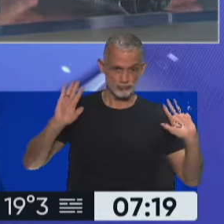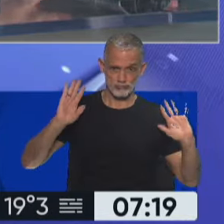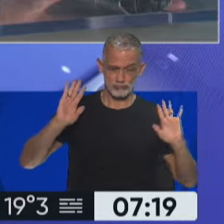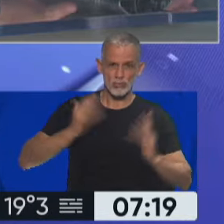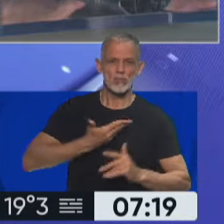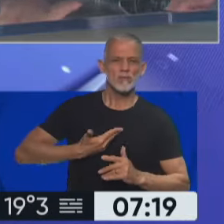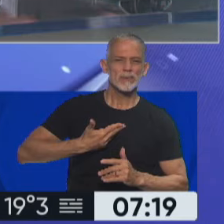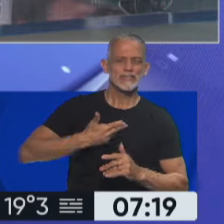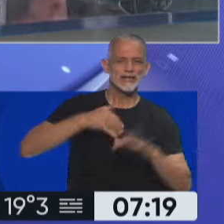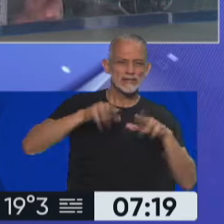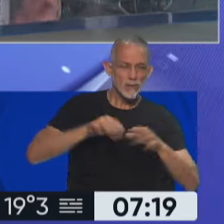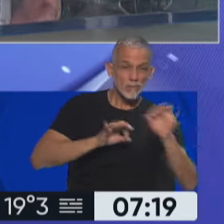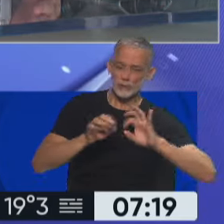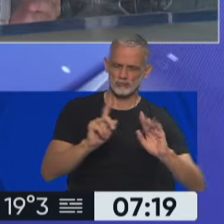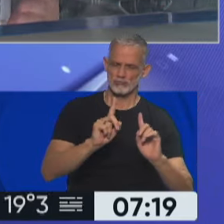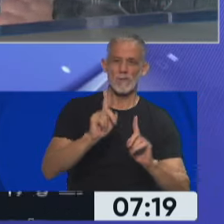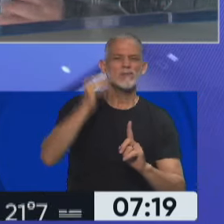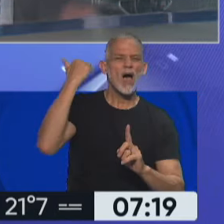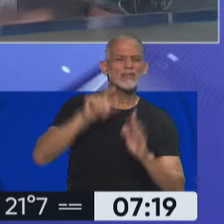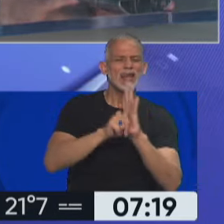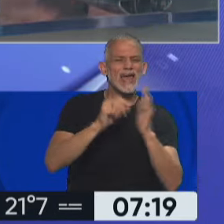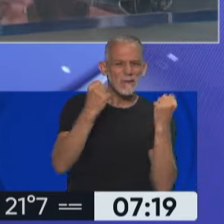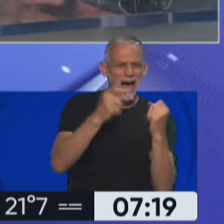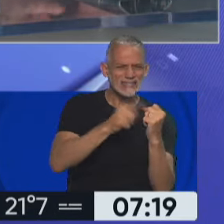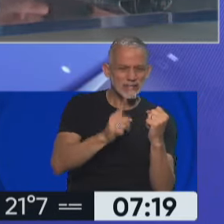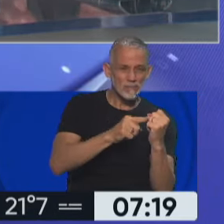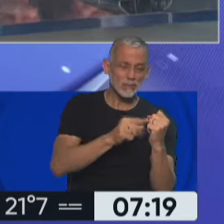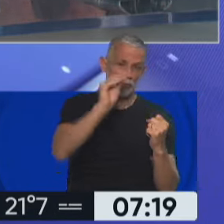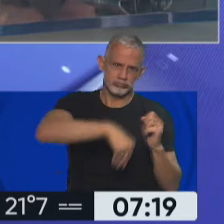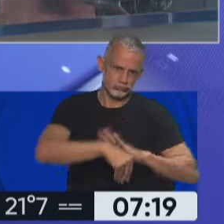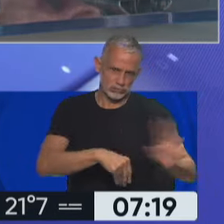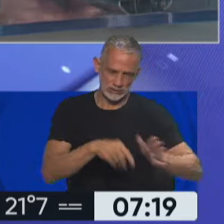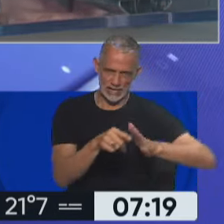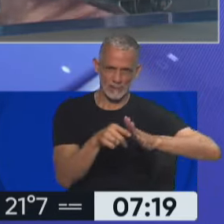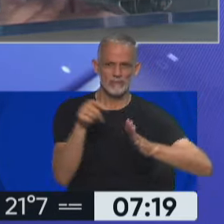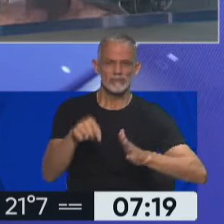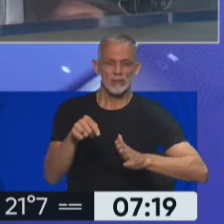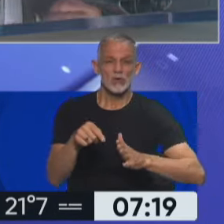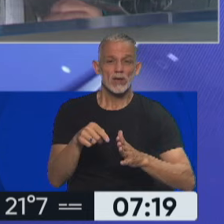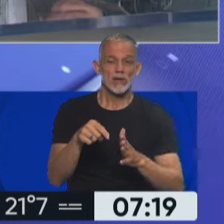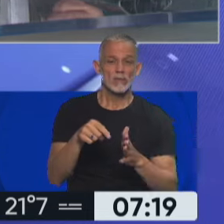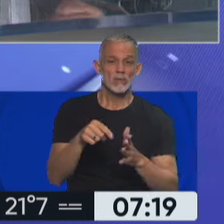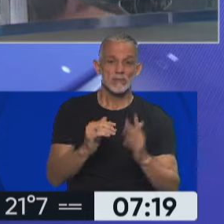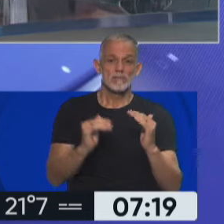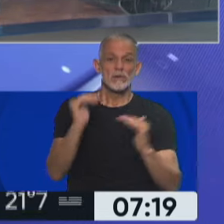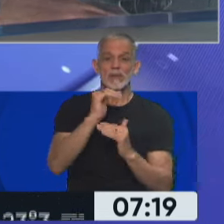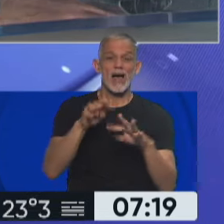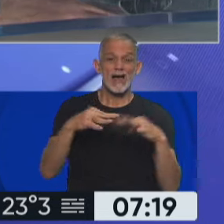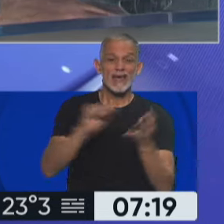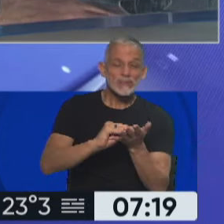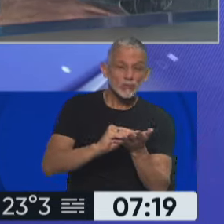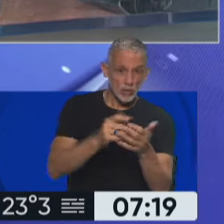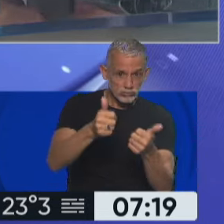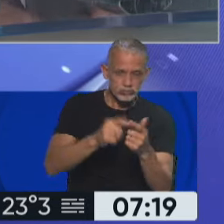ejecutivo fue el que envió en el proyecto de ley bases que fracasó su tratamiento cuando superó la instancia de diputados pero